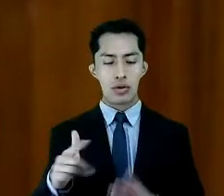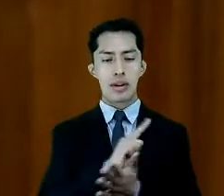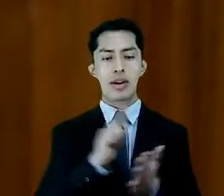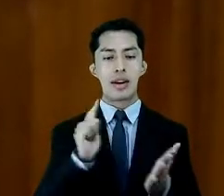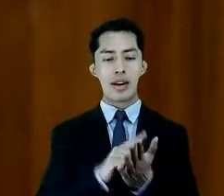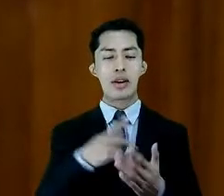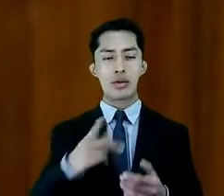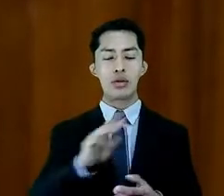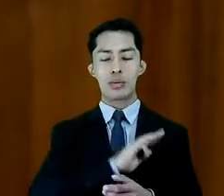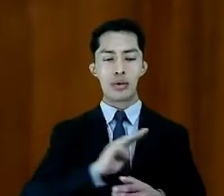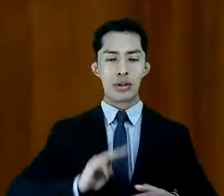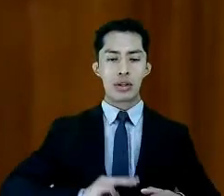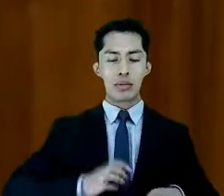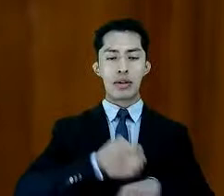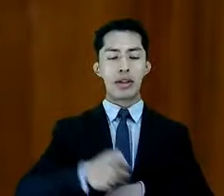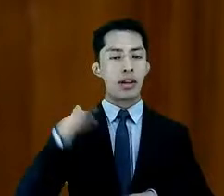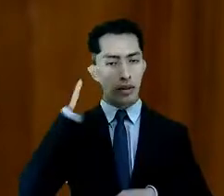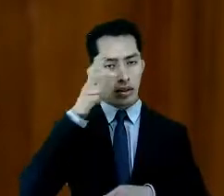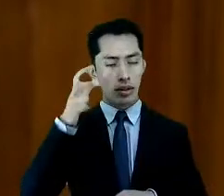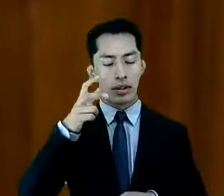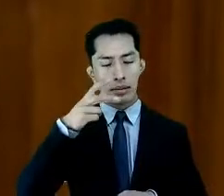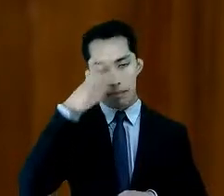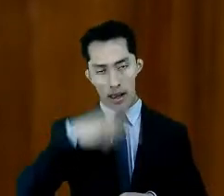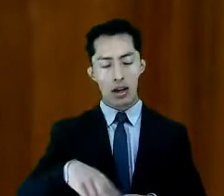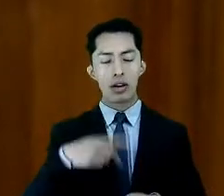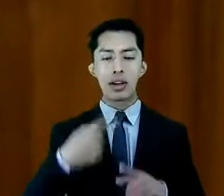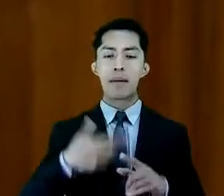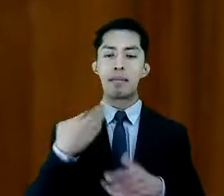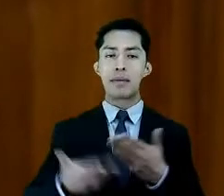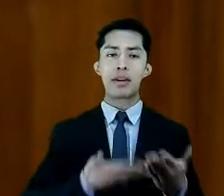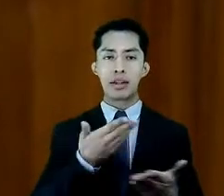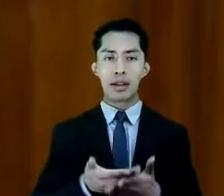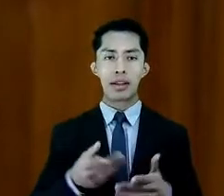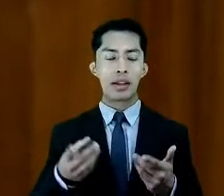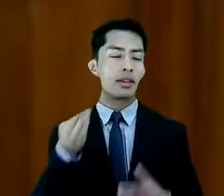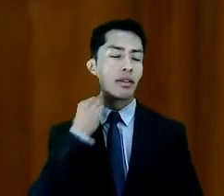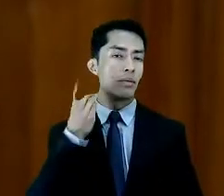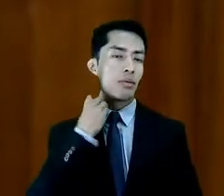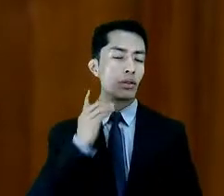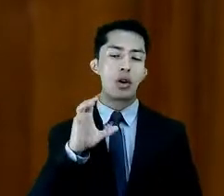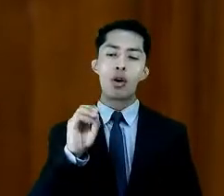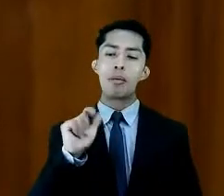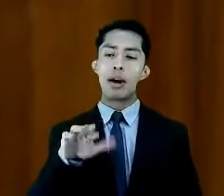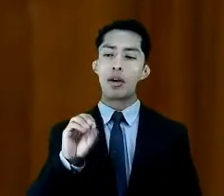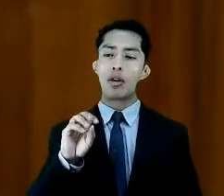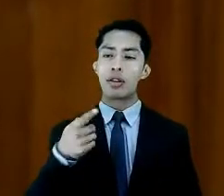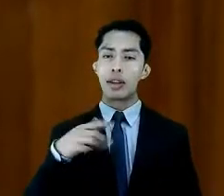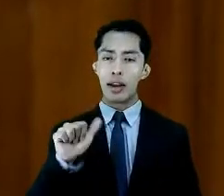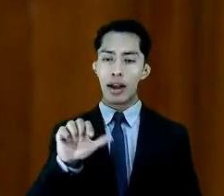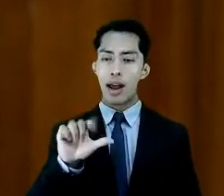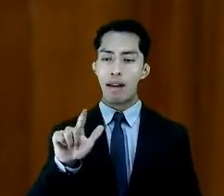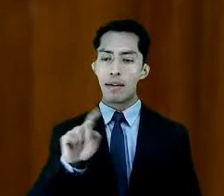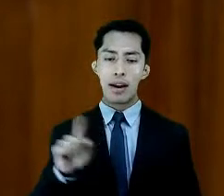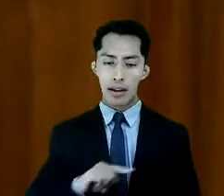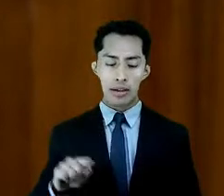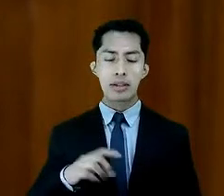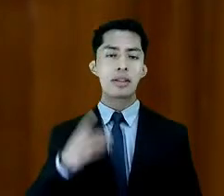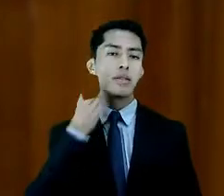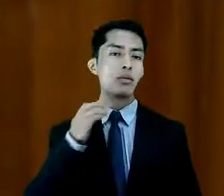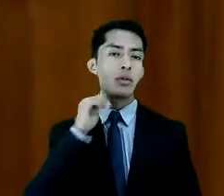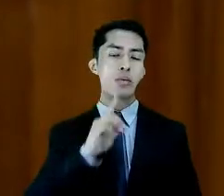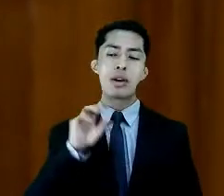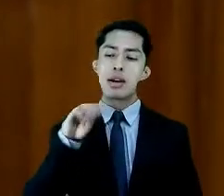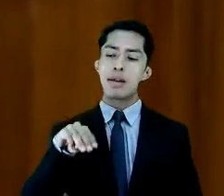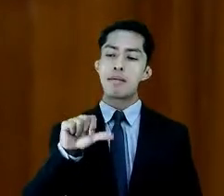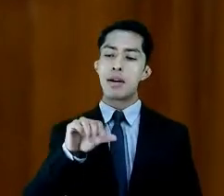Orgánica de la Administración Pública del Estado de México, presentada por el diputado Omar Ortega Álvarez, la diputada María